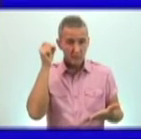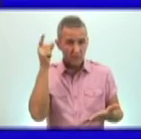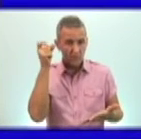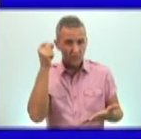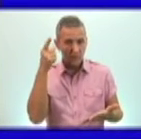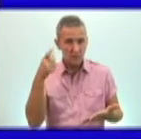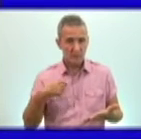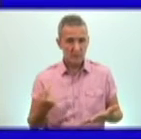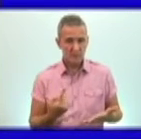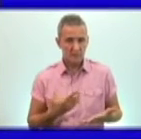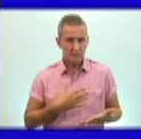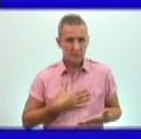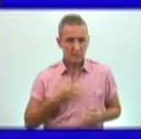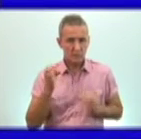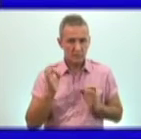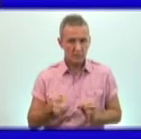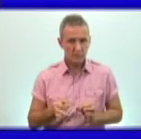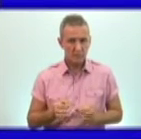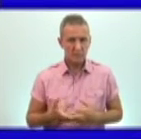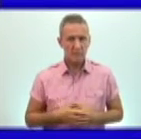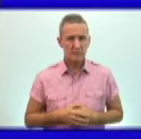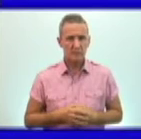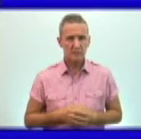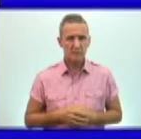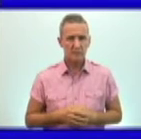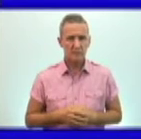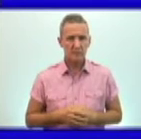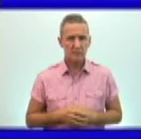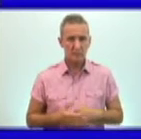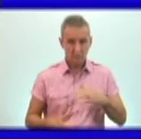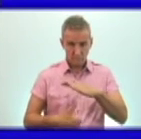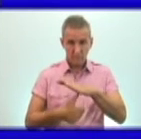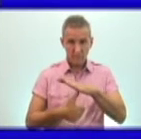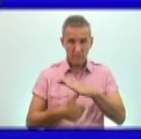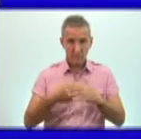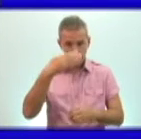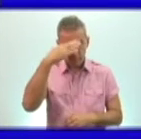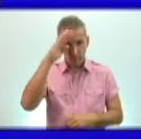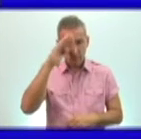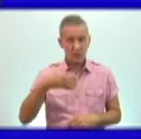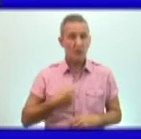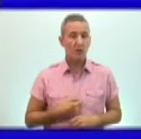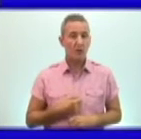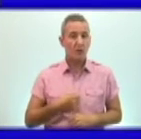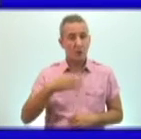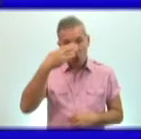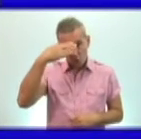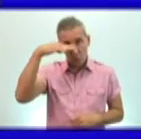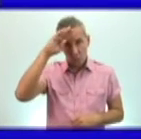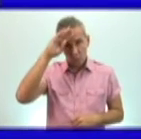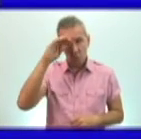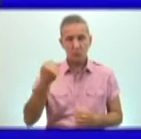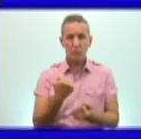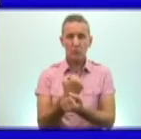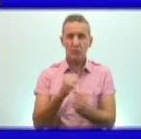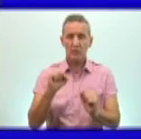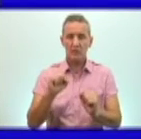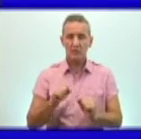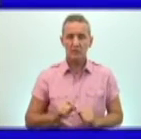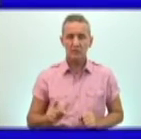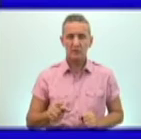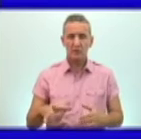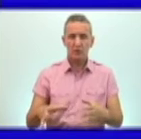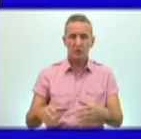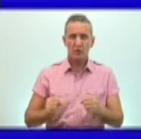nuestra realidad. Dice Miguel Díaz-Canel Bermúdez: Cuba soberana no acepta